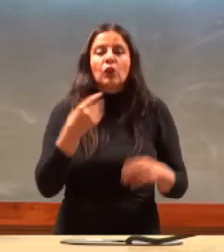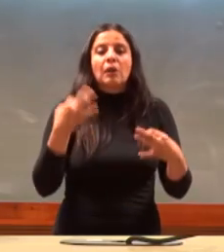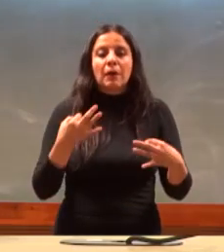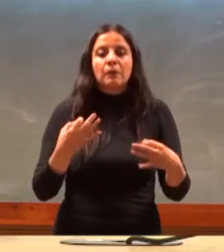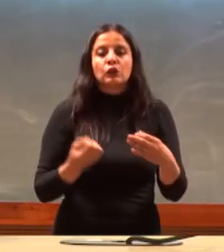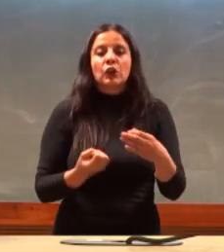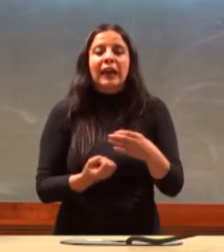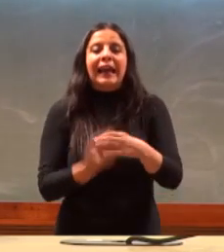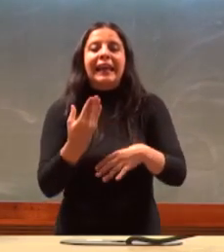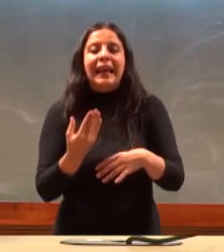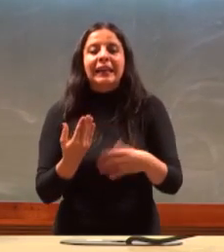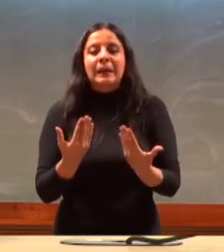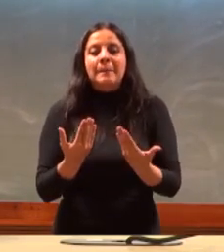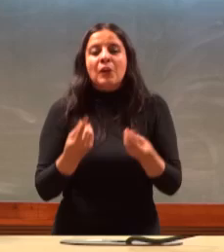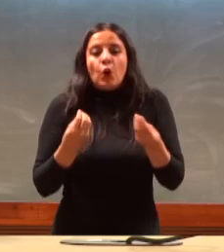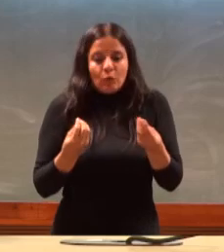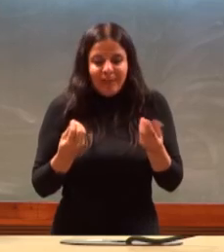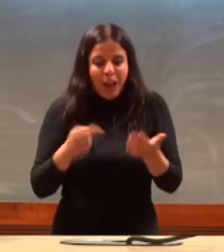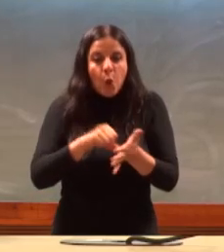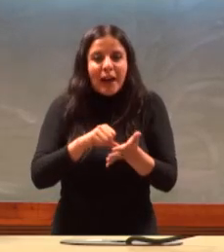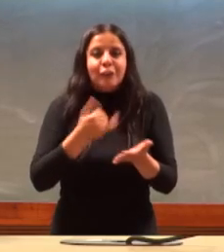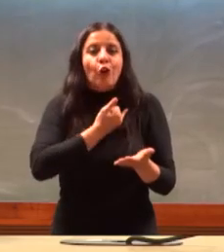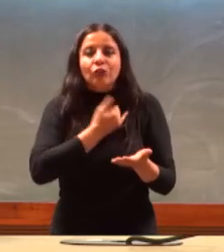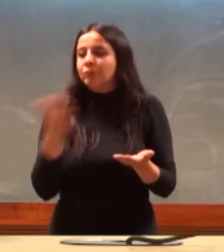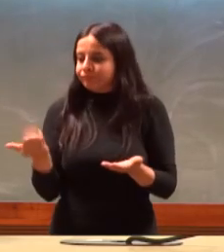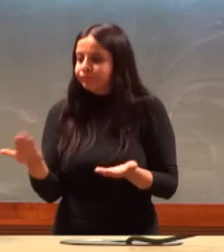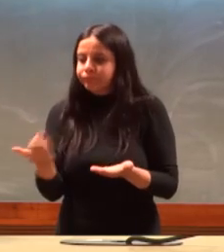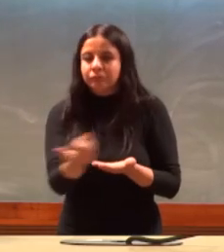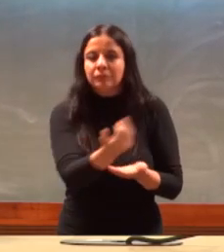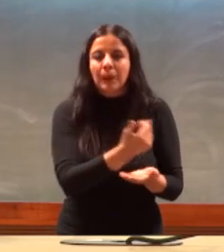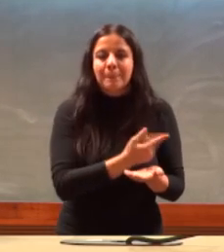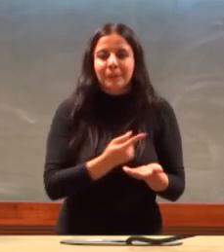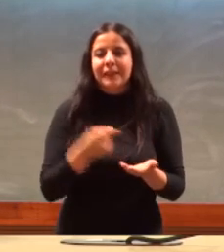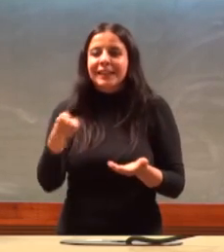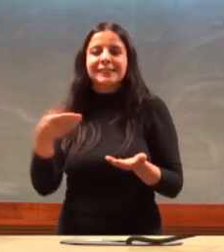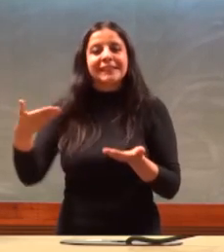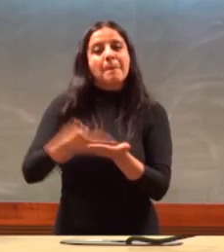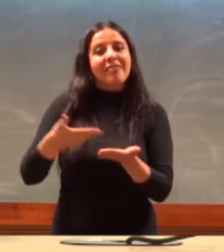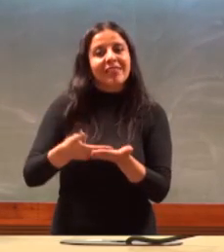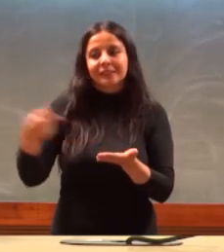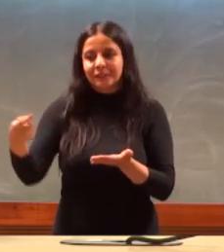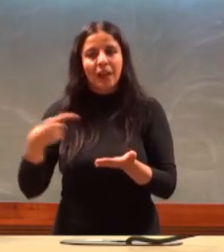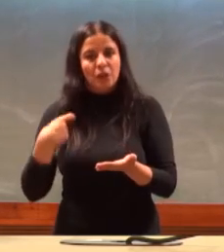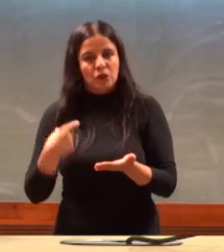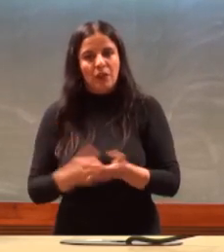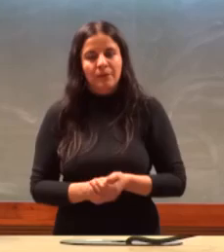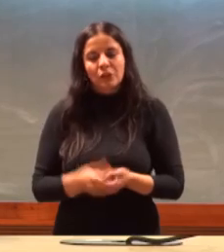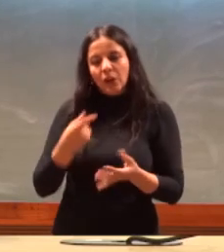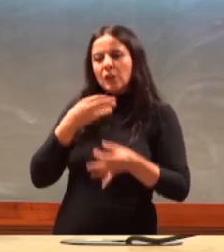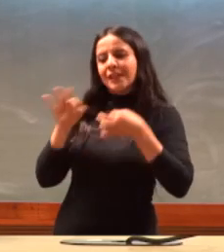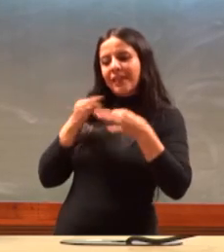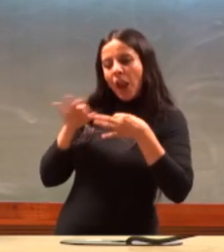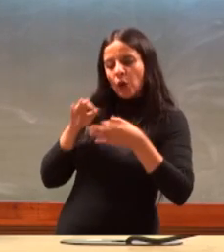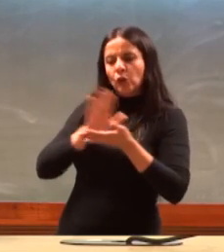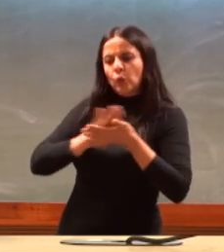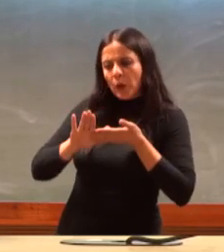donde receptar esas demandas de las organizaciones sociales y o de otras entidades de la sociedad entonces a partir de eso con ese diálogo generar nuevos